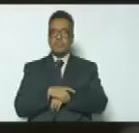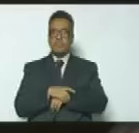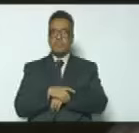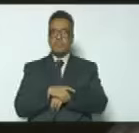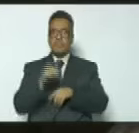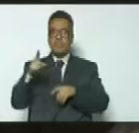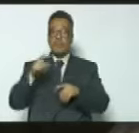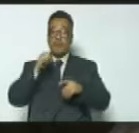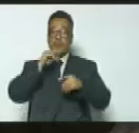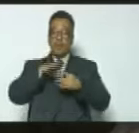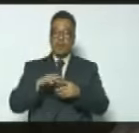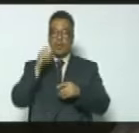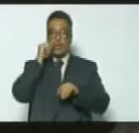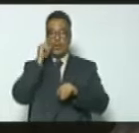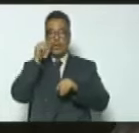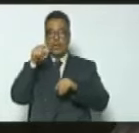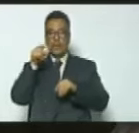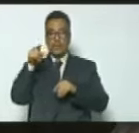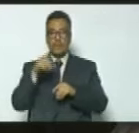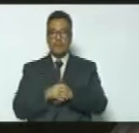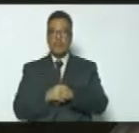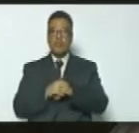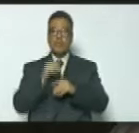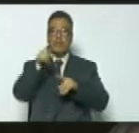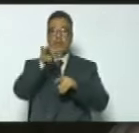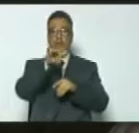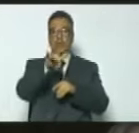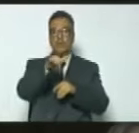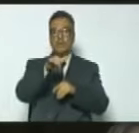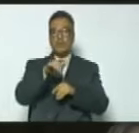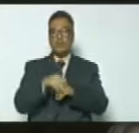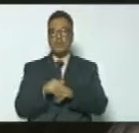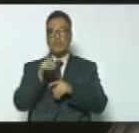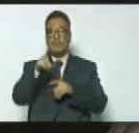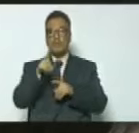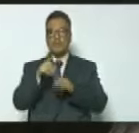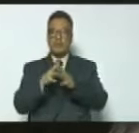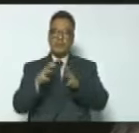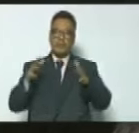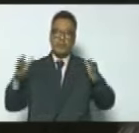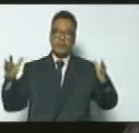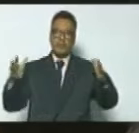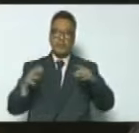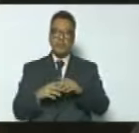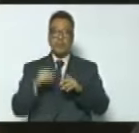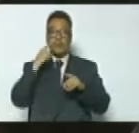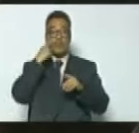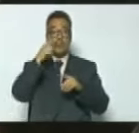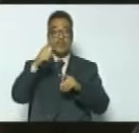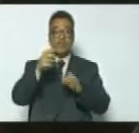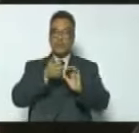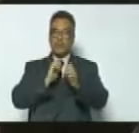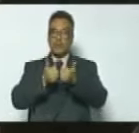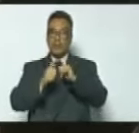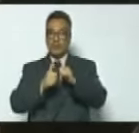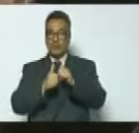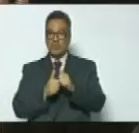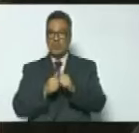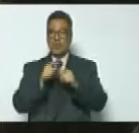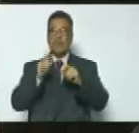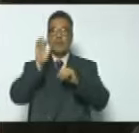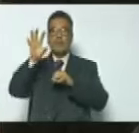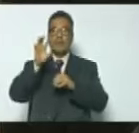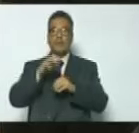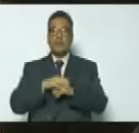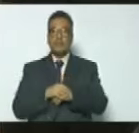La capacidad de un hombre es la misma que la amplitud de su visión deportiva y de